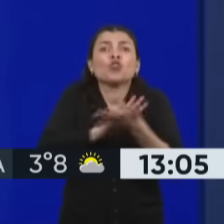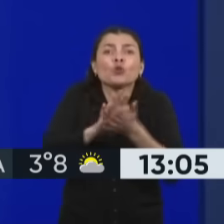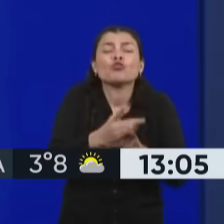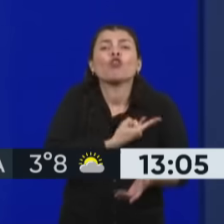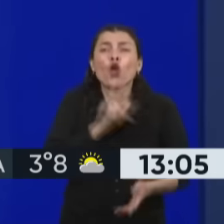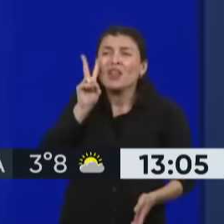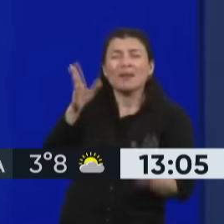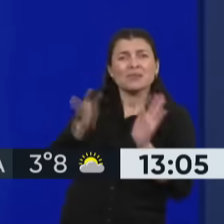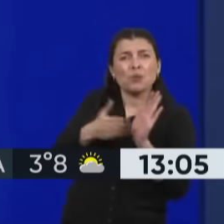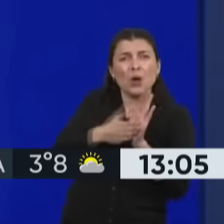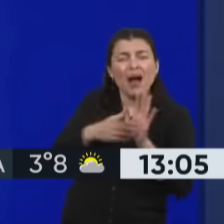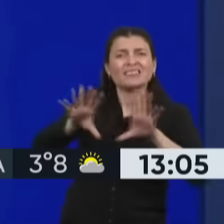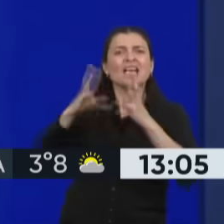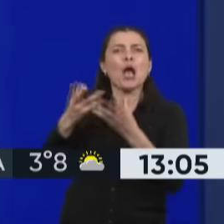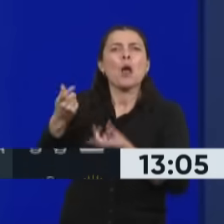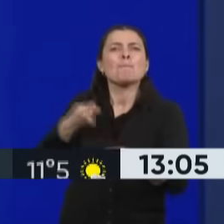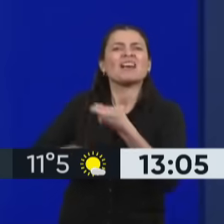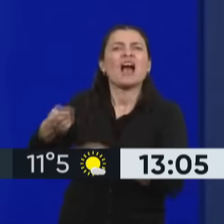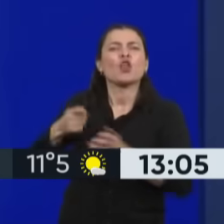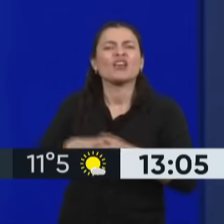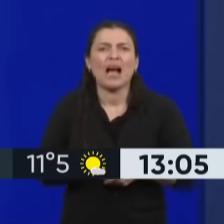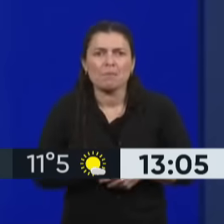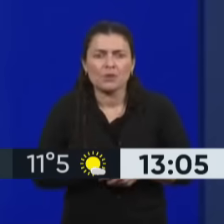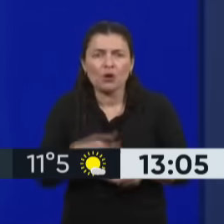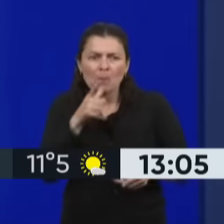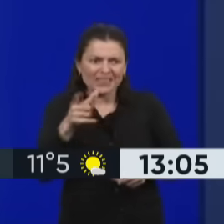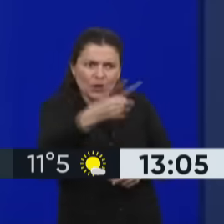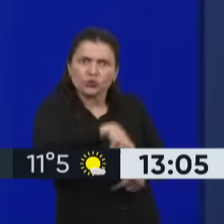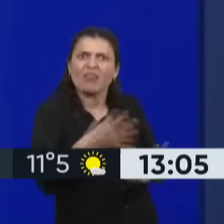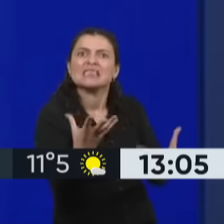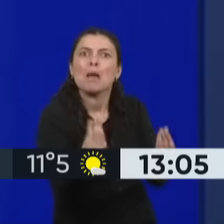Tanto miedo le tienen al sistema de precios.